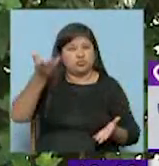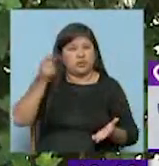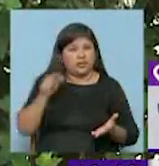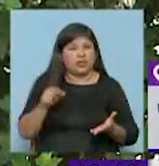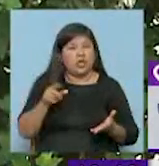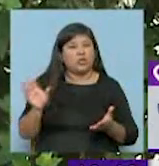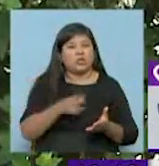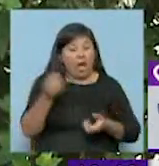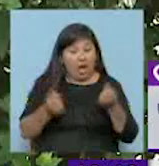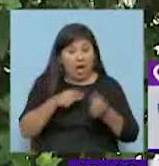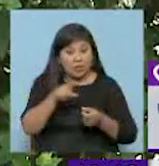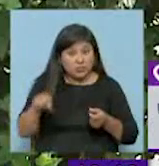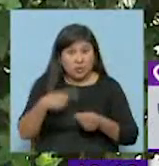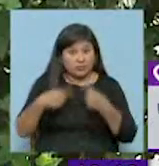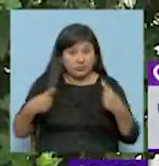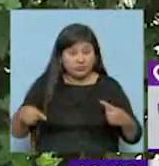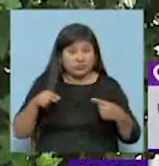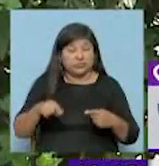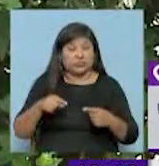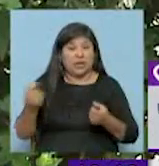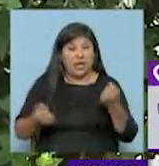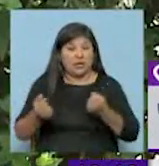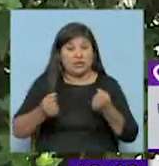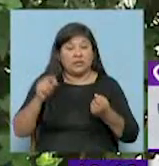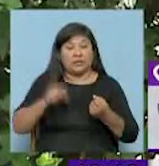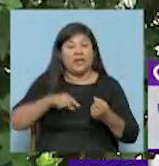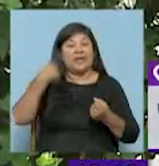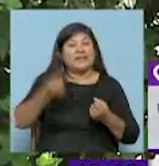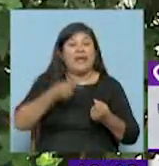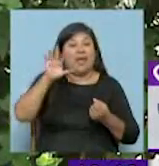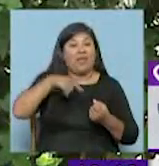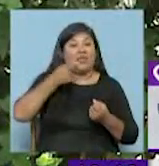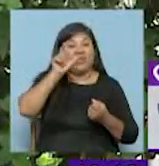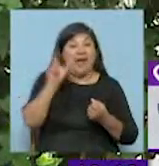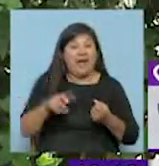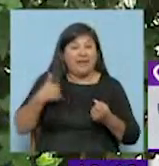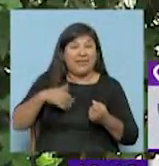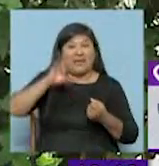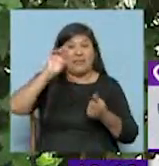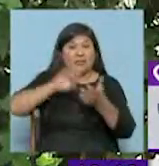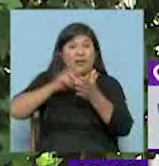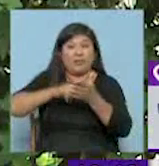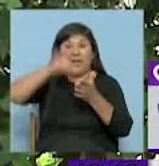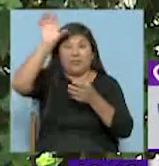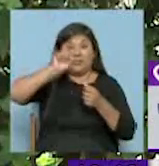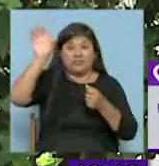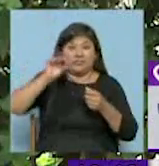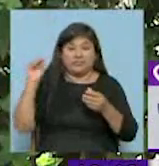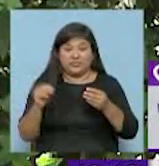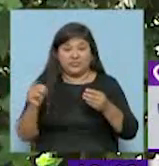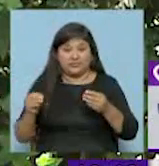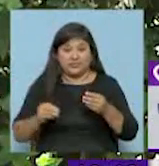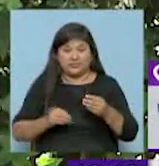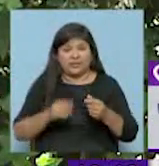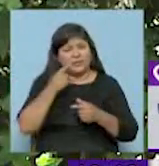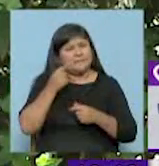la mayor cantidad de autopartes, son importadas. No daba para que impacte tanto, y esto hizo sospechar al